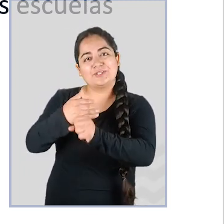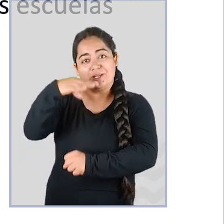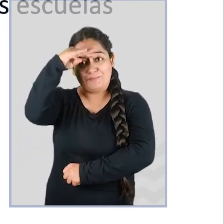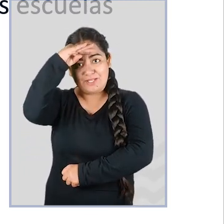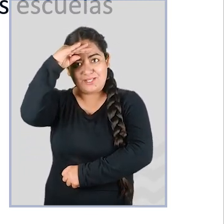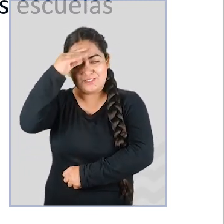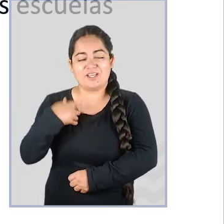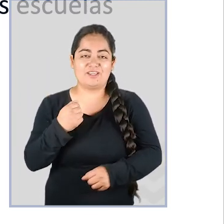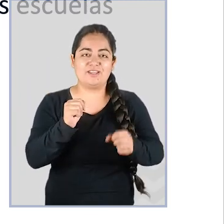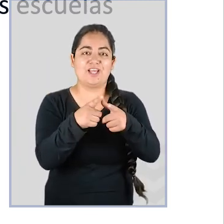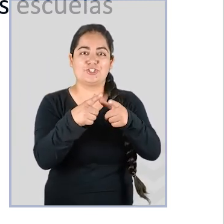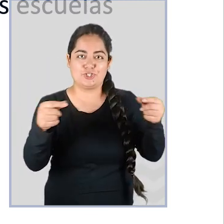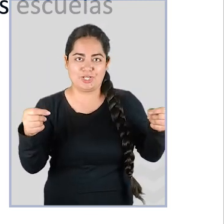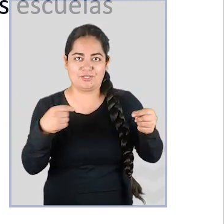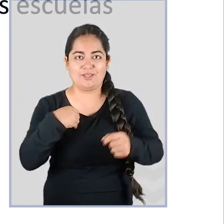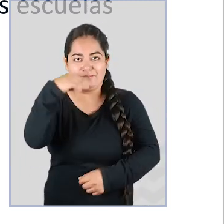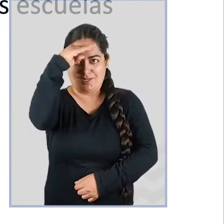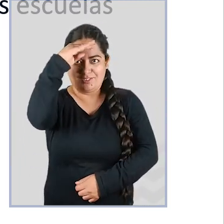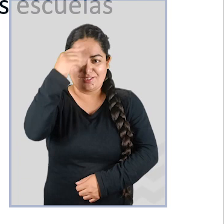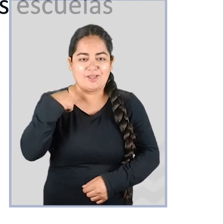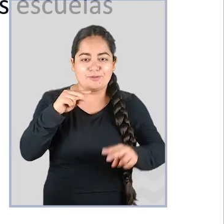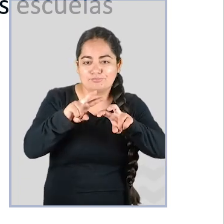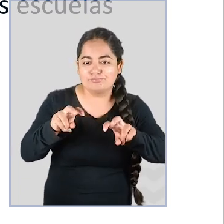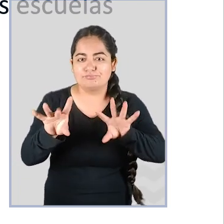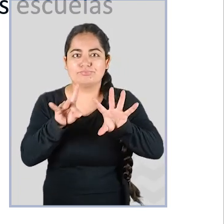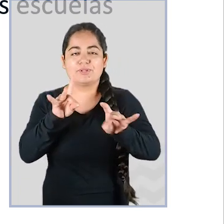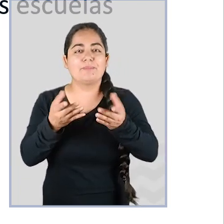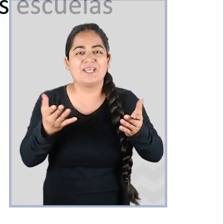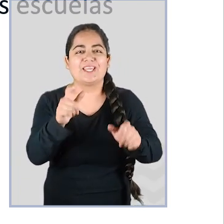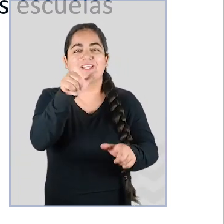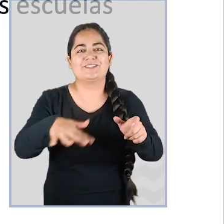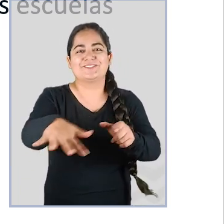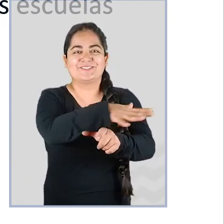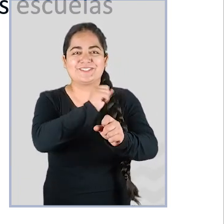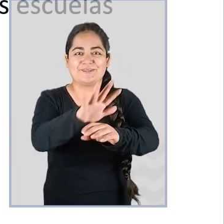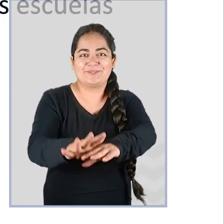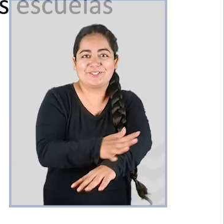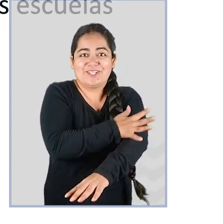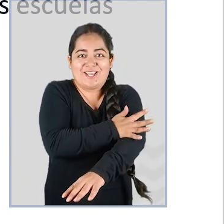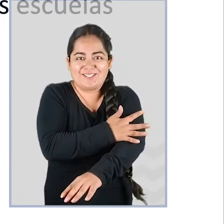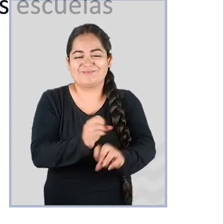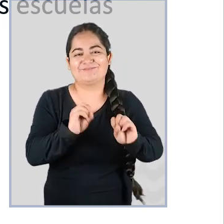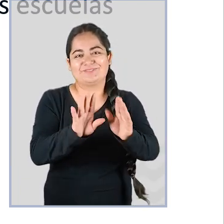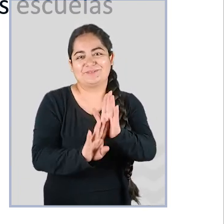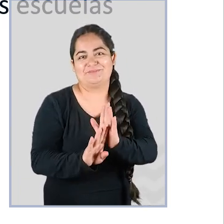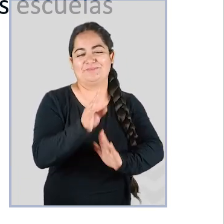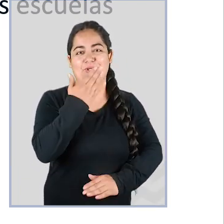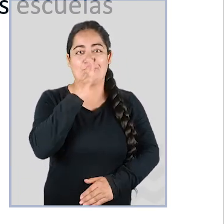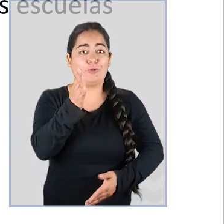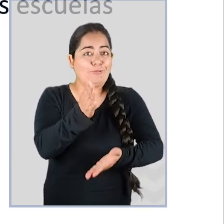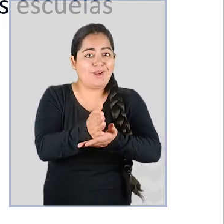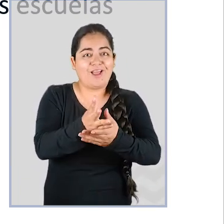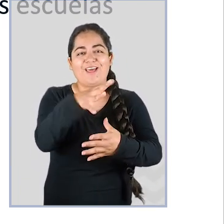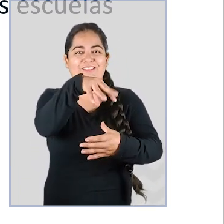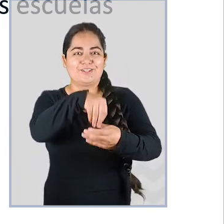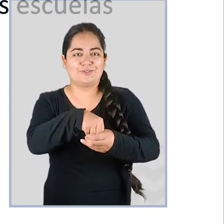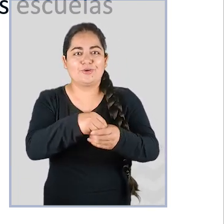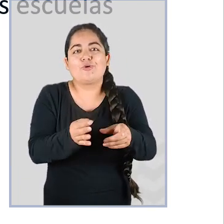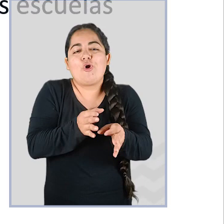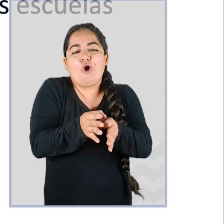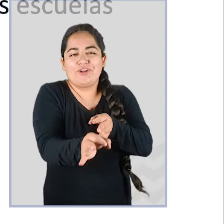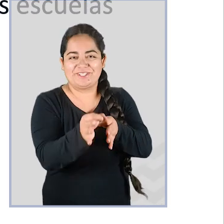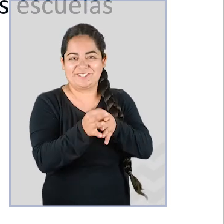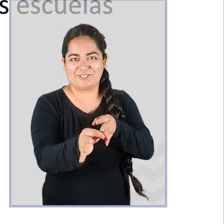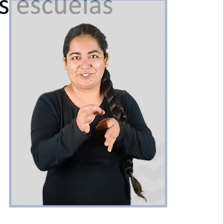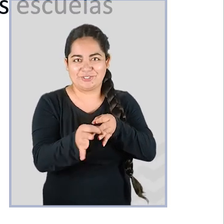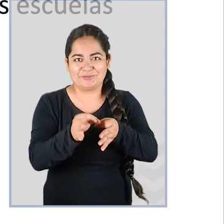nacionales. Buscamos que se fortalezcan los aprendizajes socioemocionales en los establecimientos educativos, orientando una